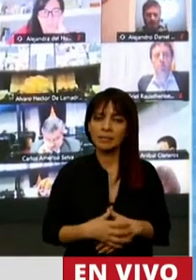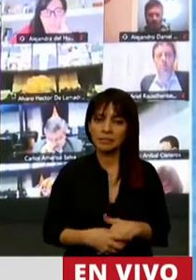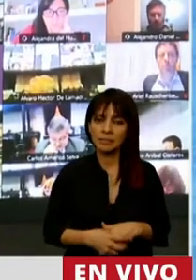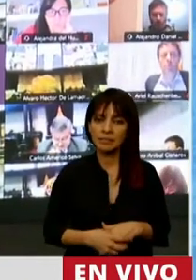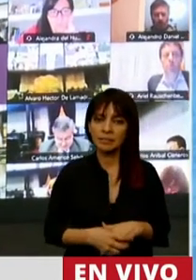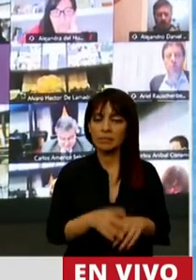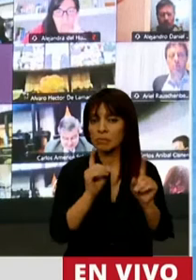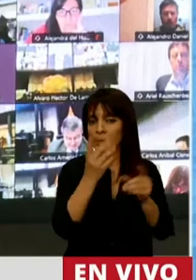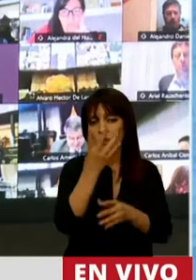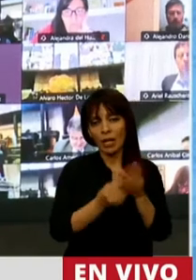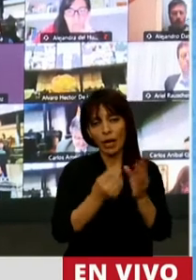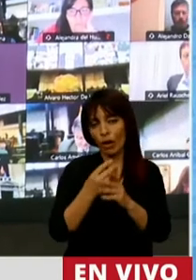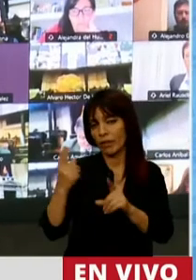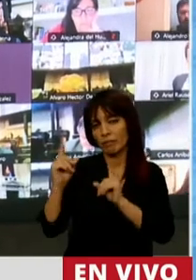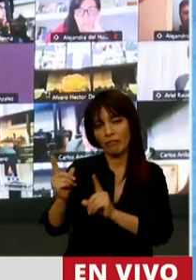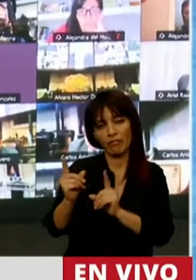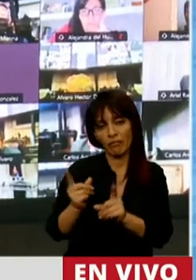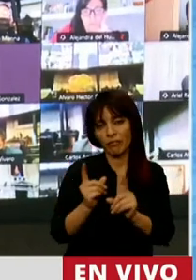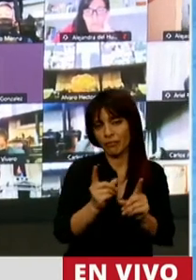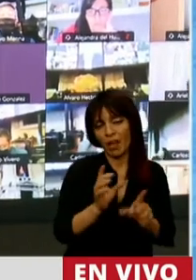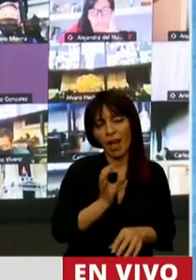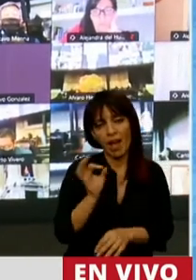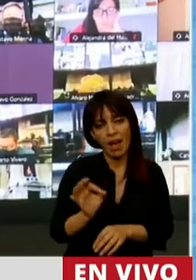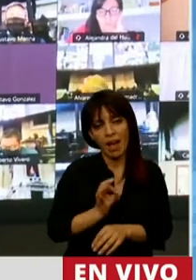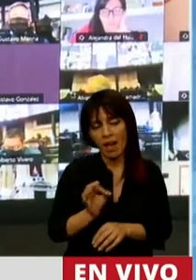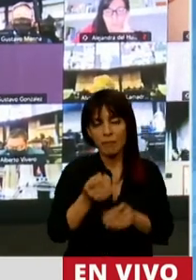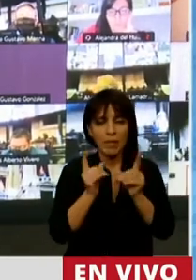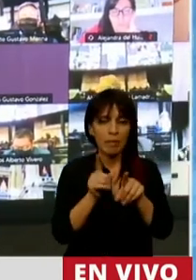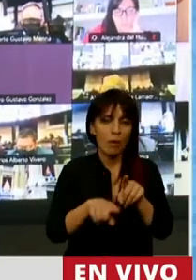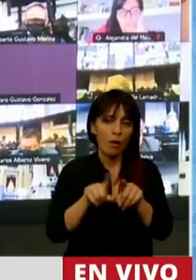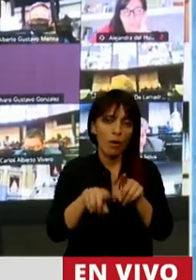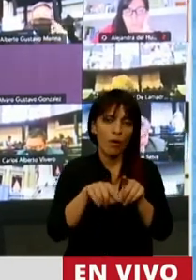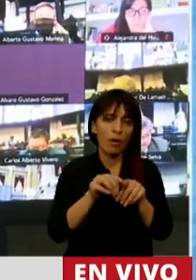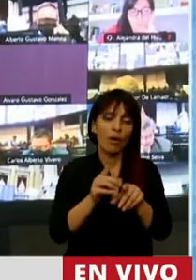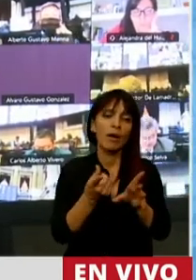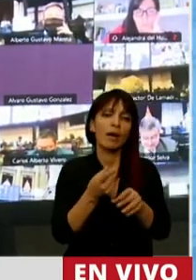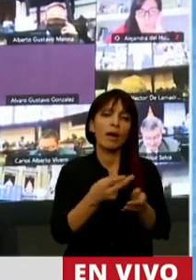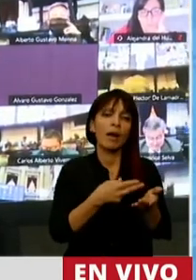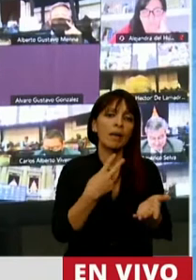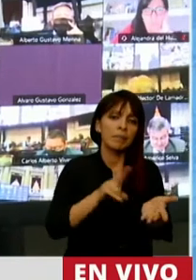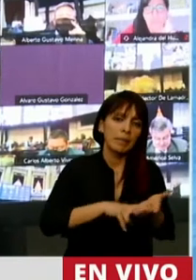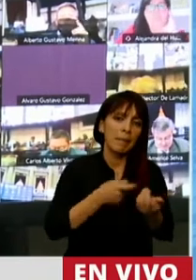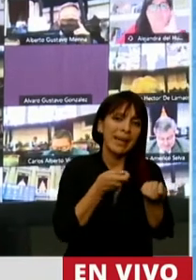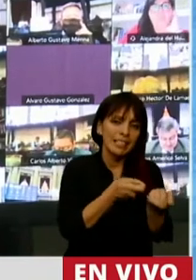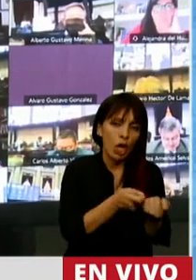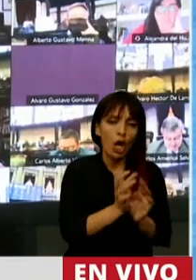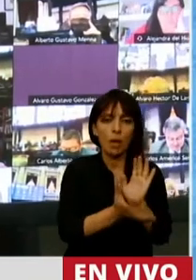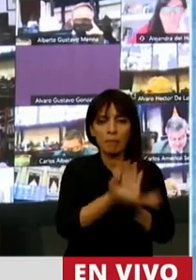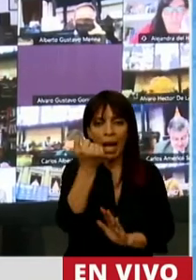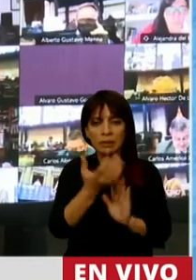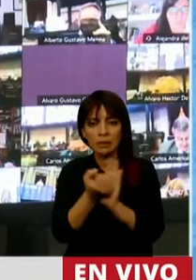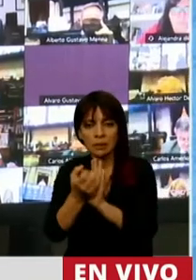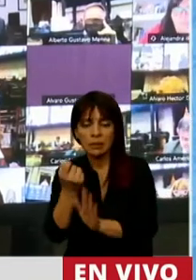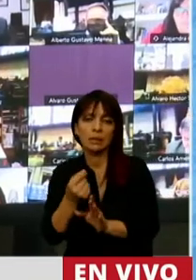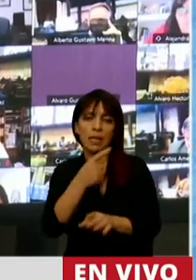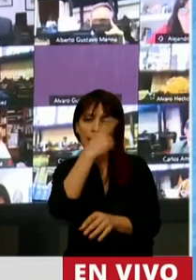los mismos errores que venimos cometiendo en la Argentina durante muchísimo tiempo. Mayor presión tributaria, mayor intervención del